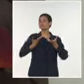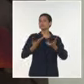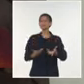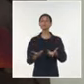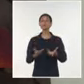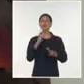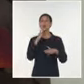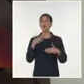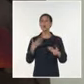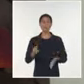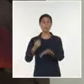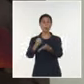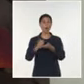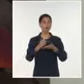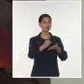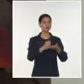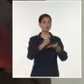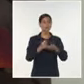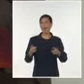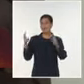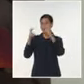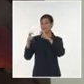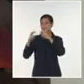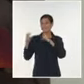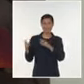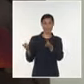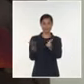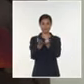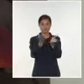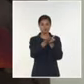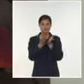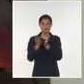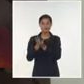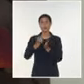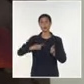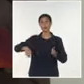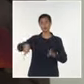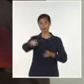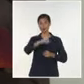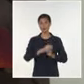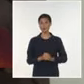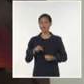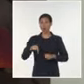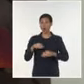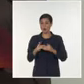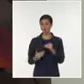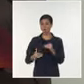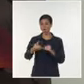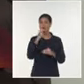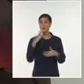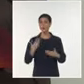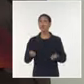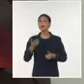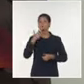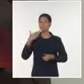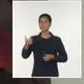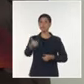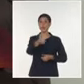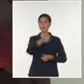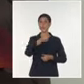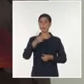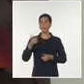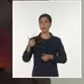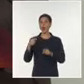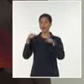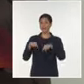solución ante los obstáculos. Hemos llegado a este año con un saldo muy positivo desde el punto de vista formativo,